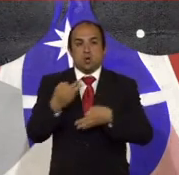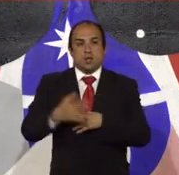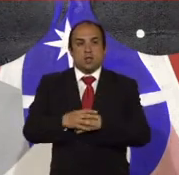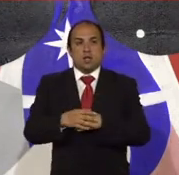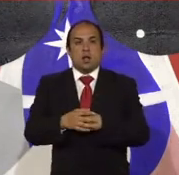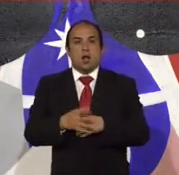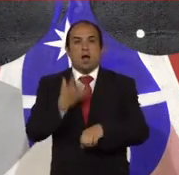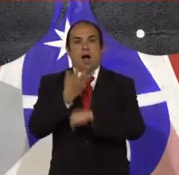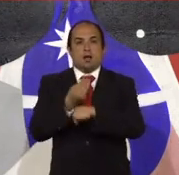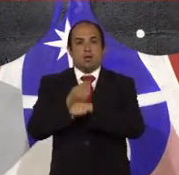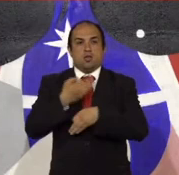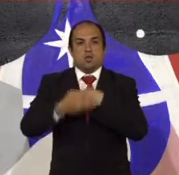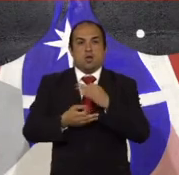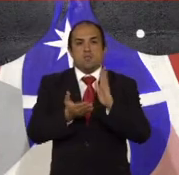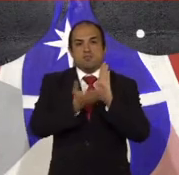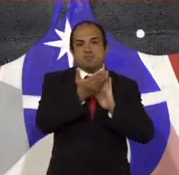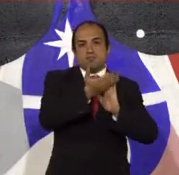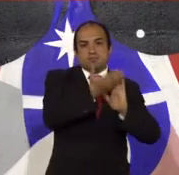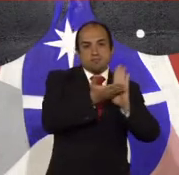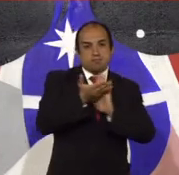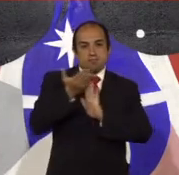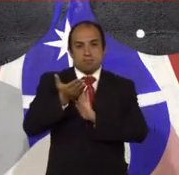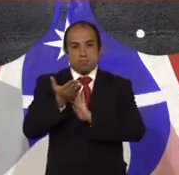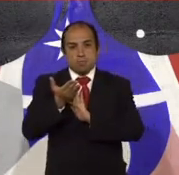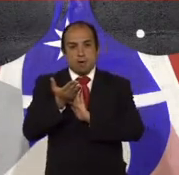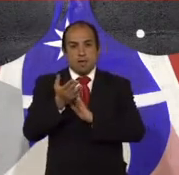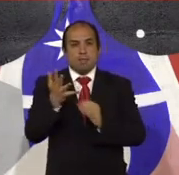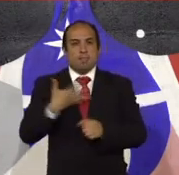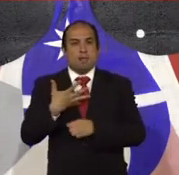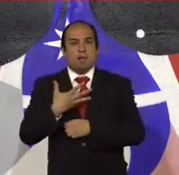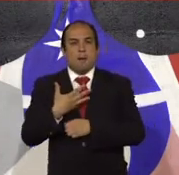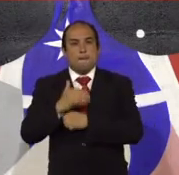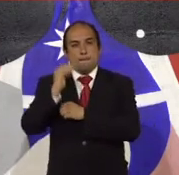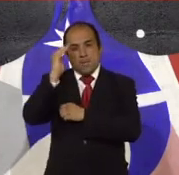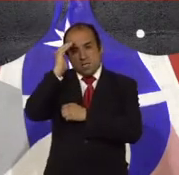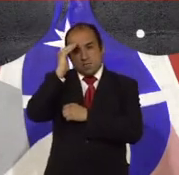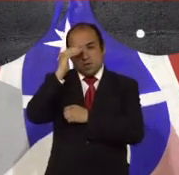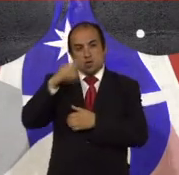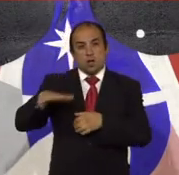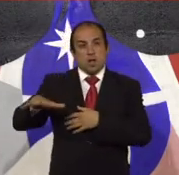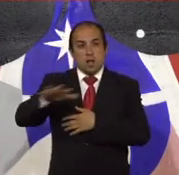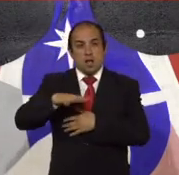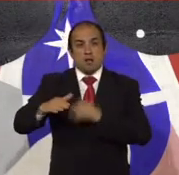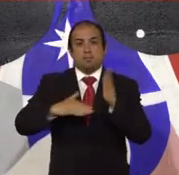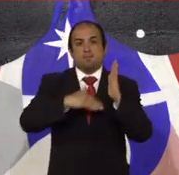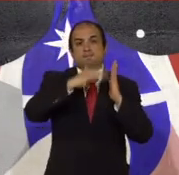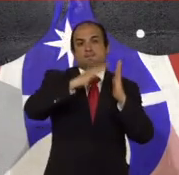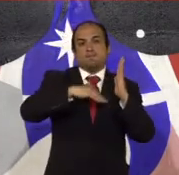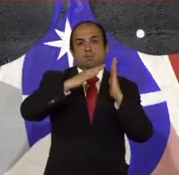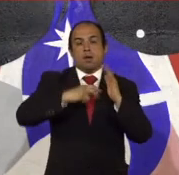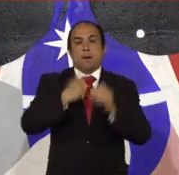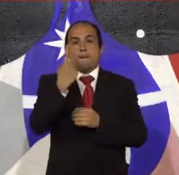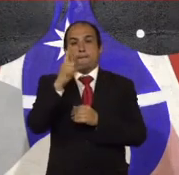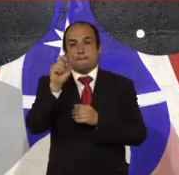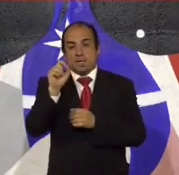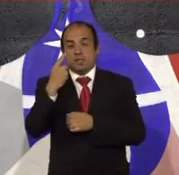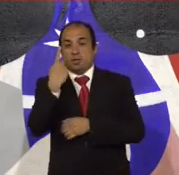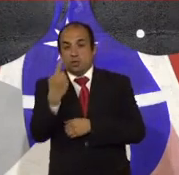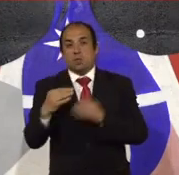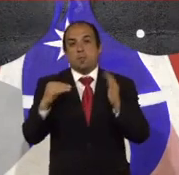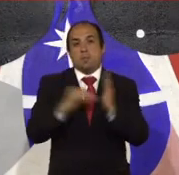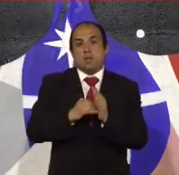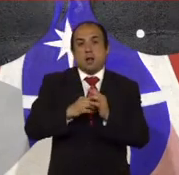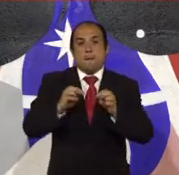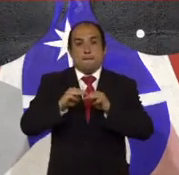las fachadas. Aquí, solo para que se den idea de la superficie que se pintó, son 21.000 metros cuadrados de pintura de